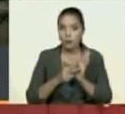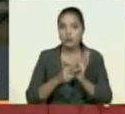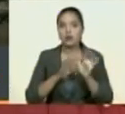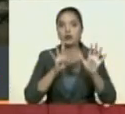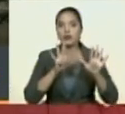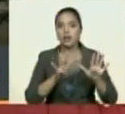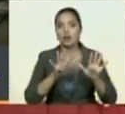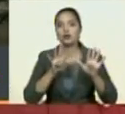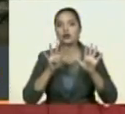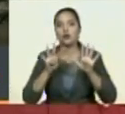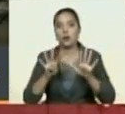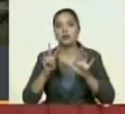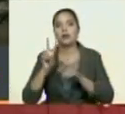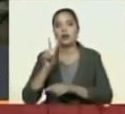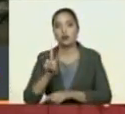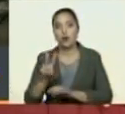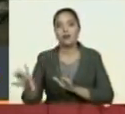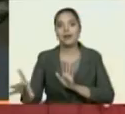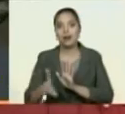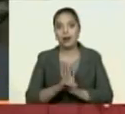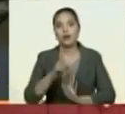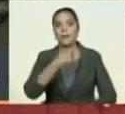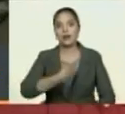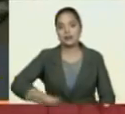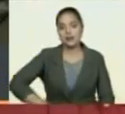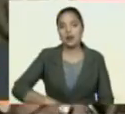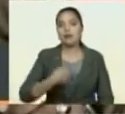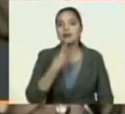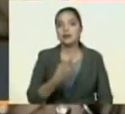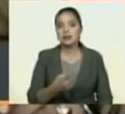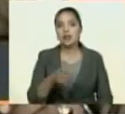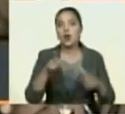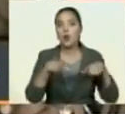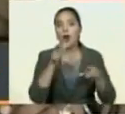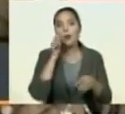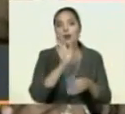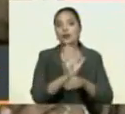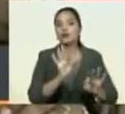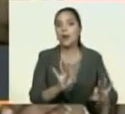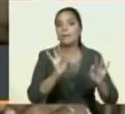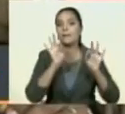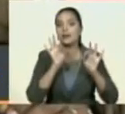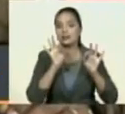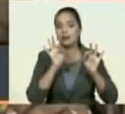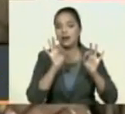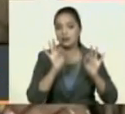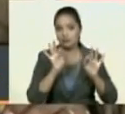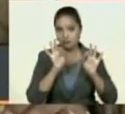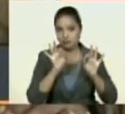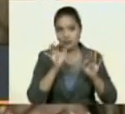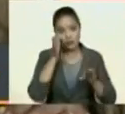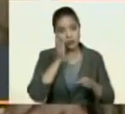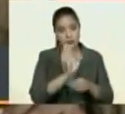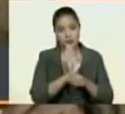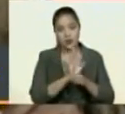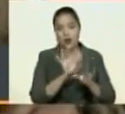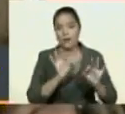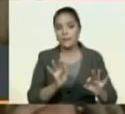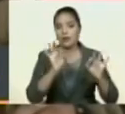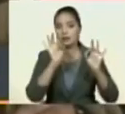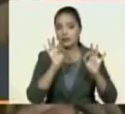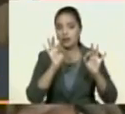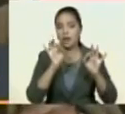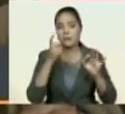2992, decreto presidencial, donde se declaran las zonas de protección especial temporal para